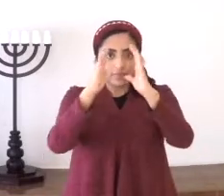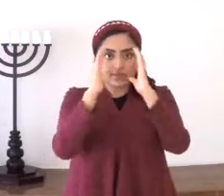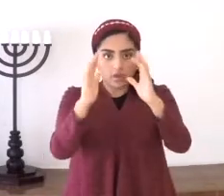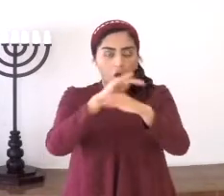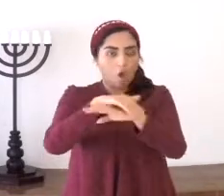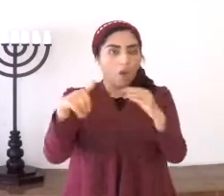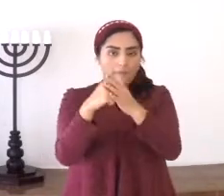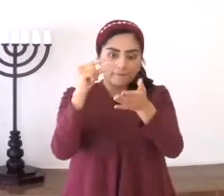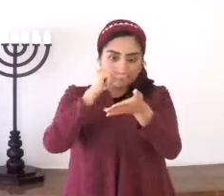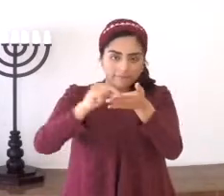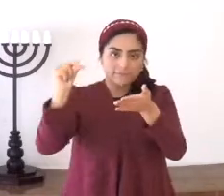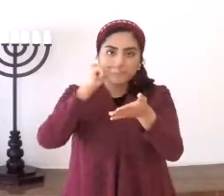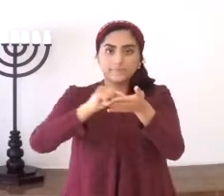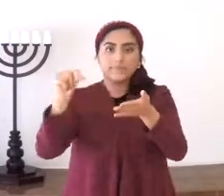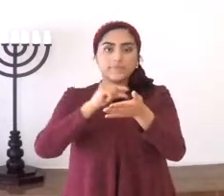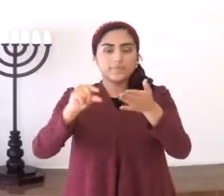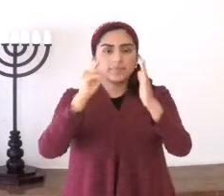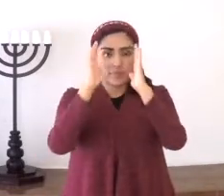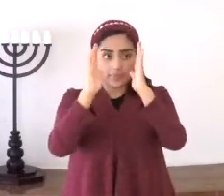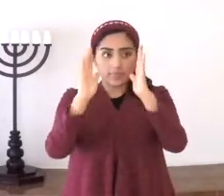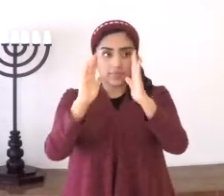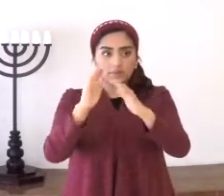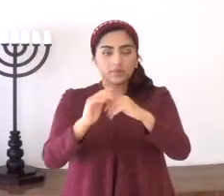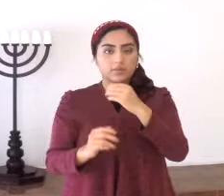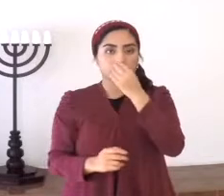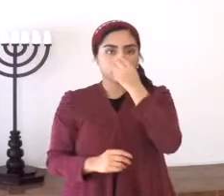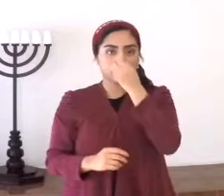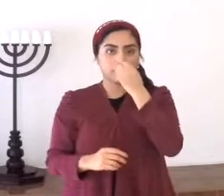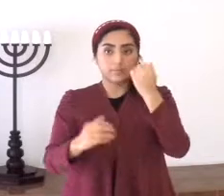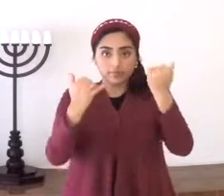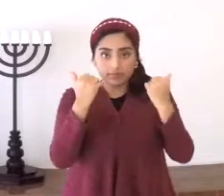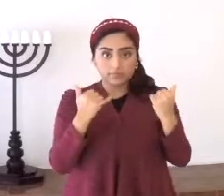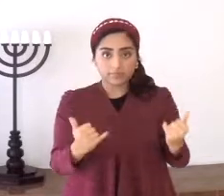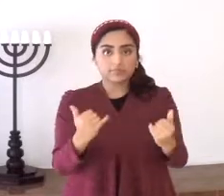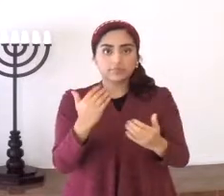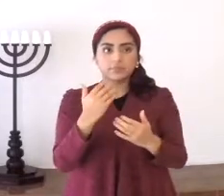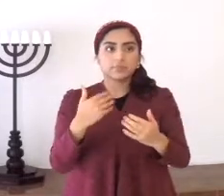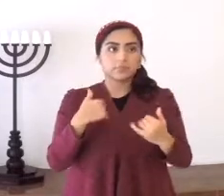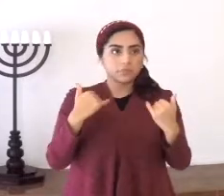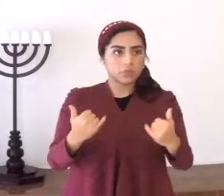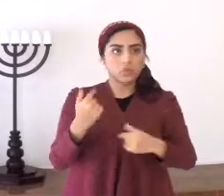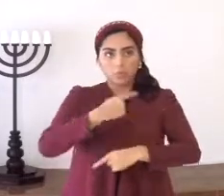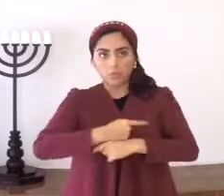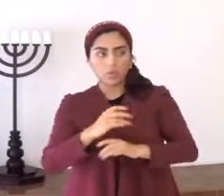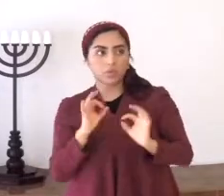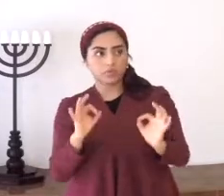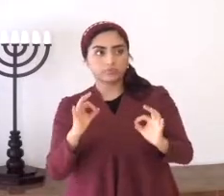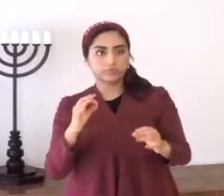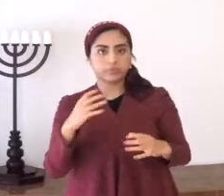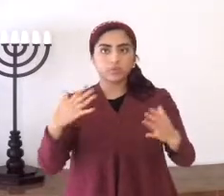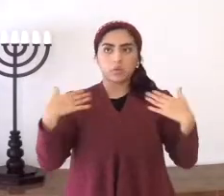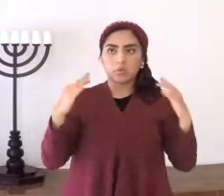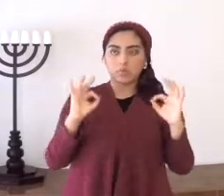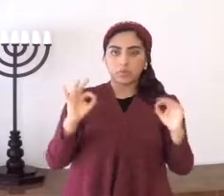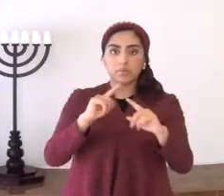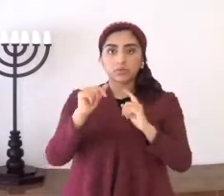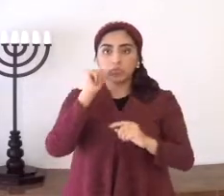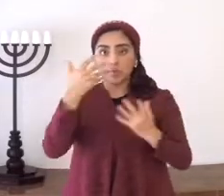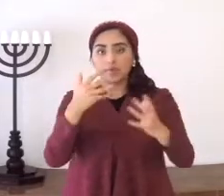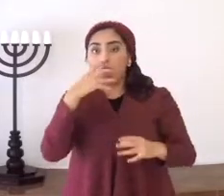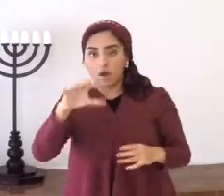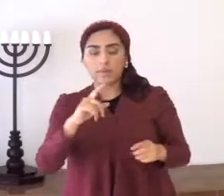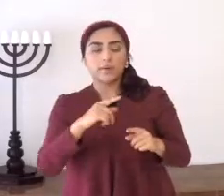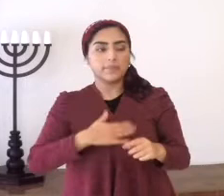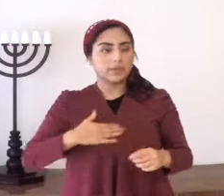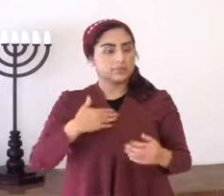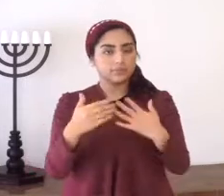exigencia, que estés muy atento a cada versículo que vamos a ir viendo. Aleluya. Ahorita está un poquito fresco, mañana